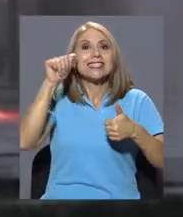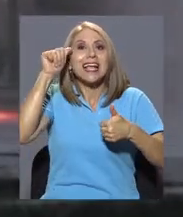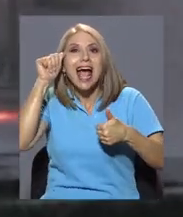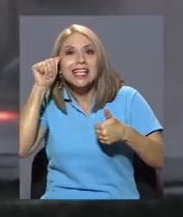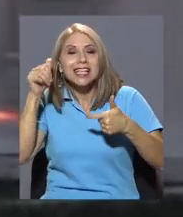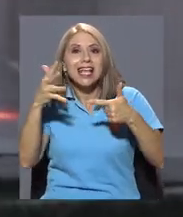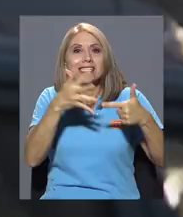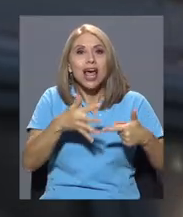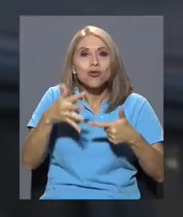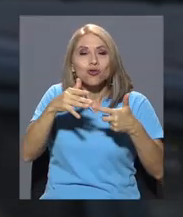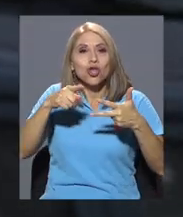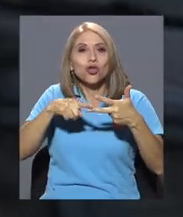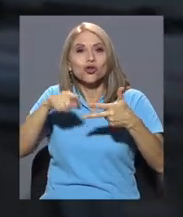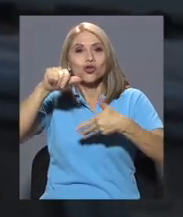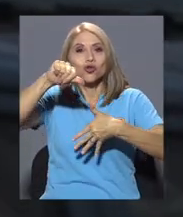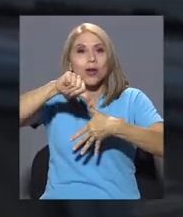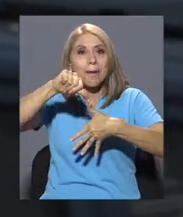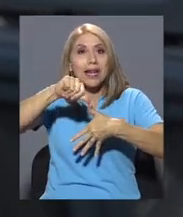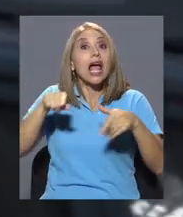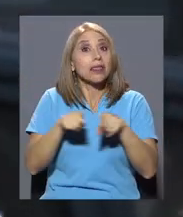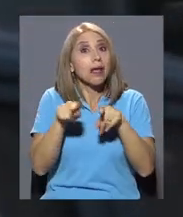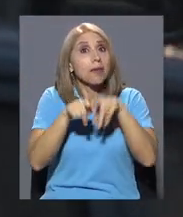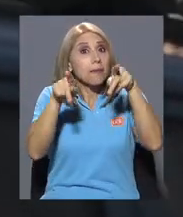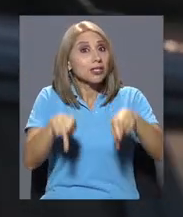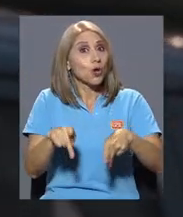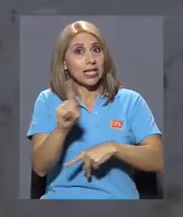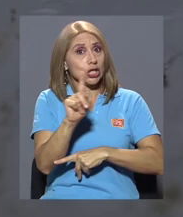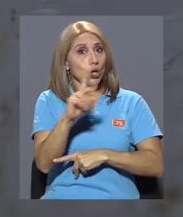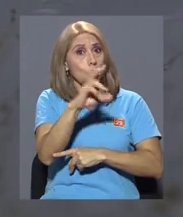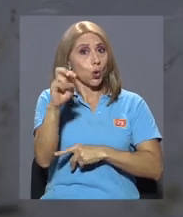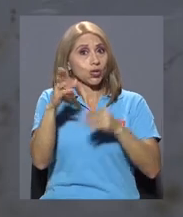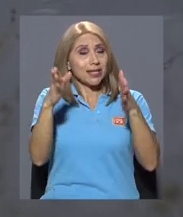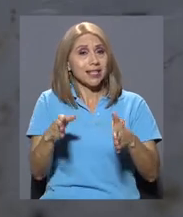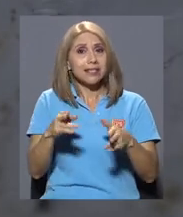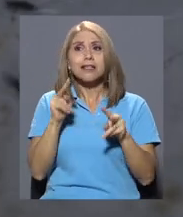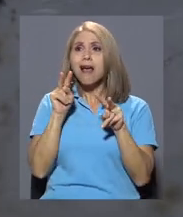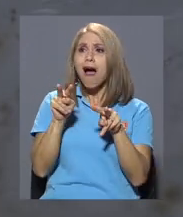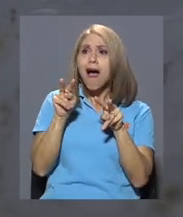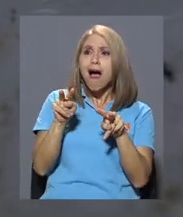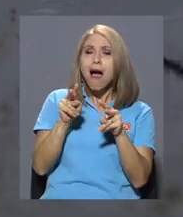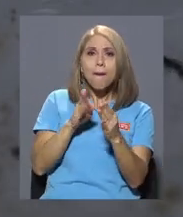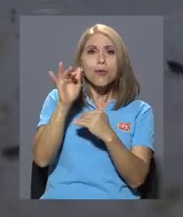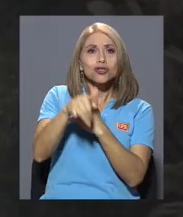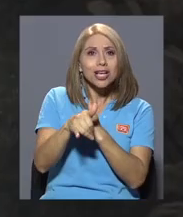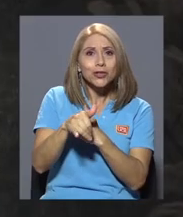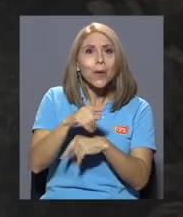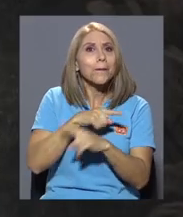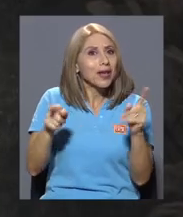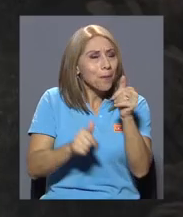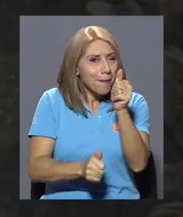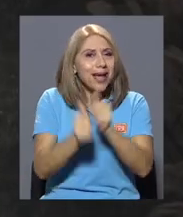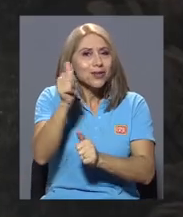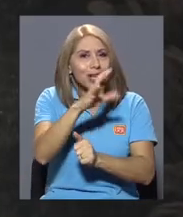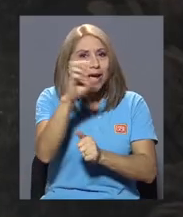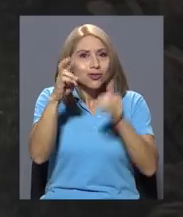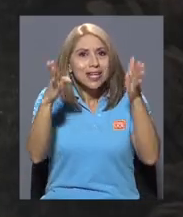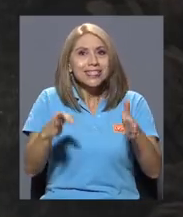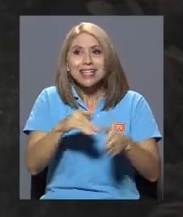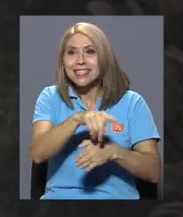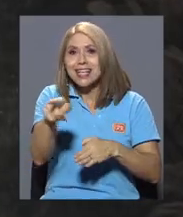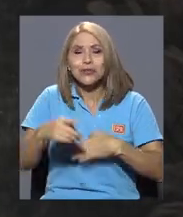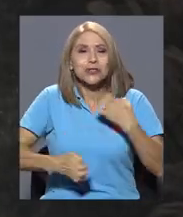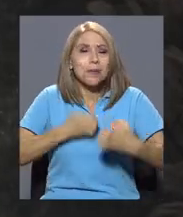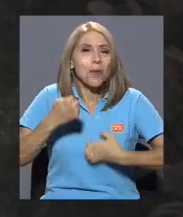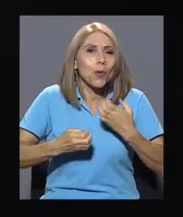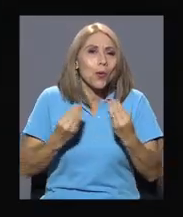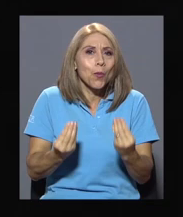sudamérica y también personas no necesariamente costarricenses que estaban descubriendo el proyecto pero como te digo en su mayoría costarricenses que se ilusionaron